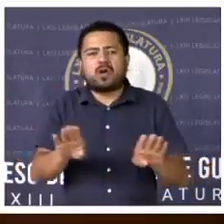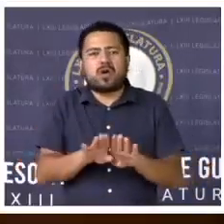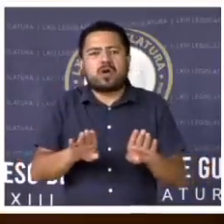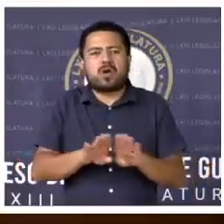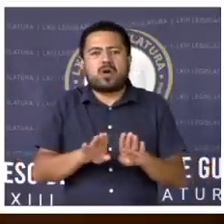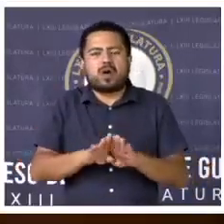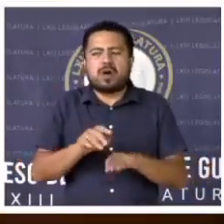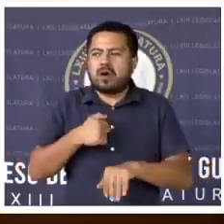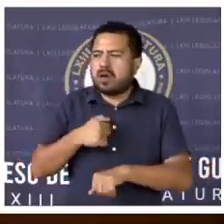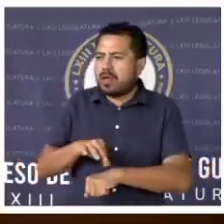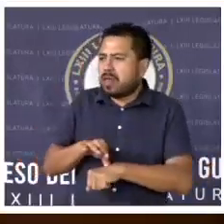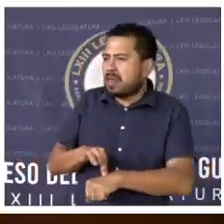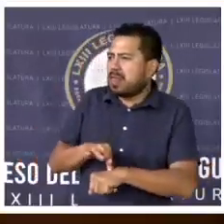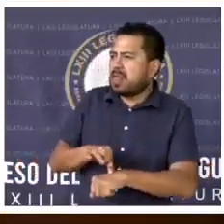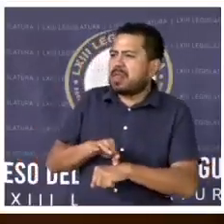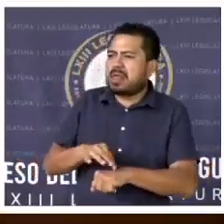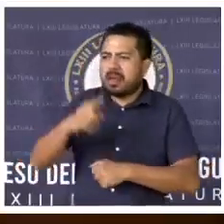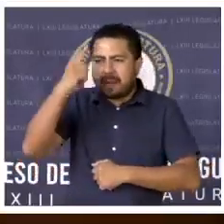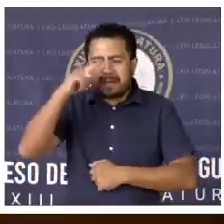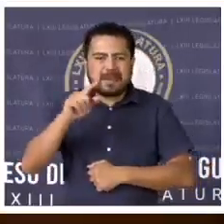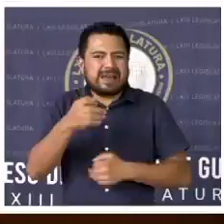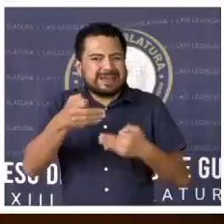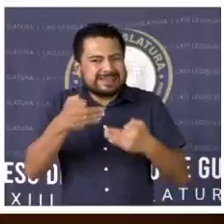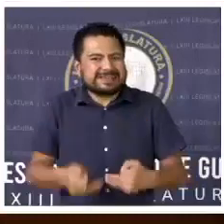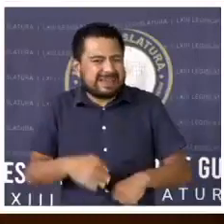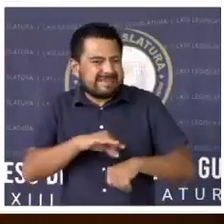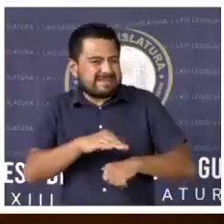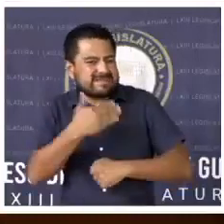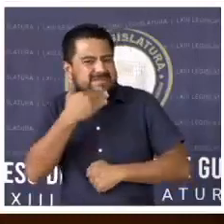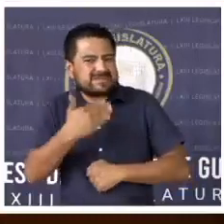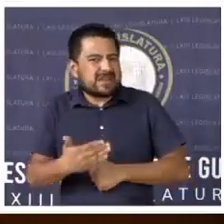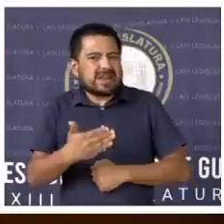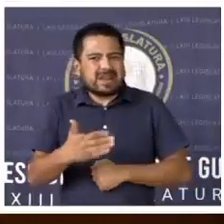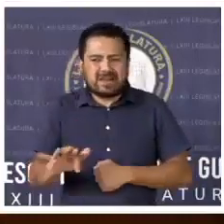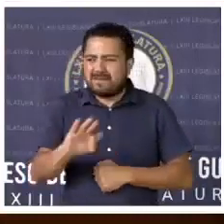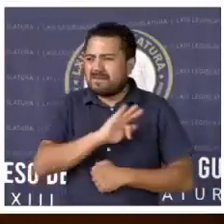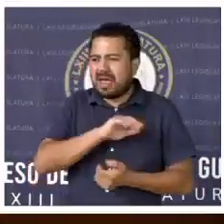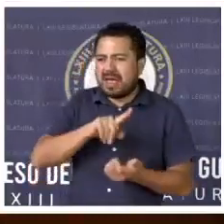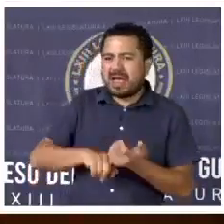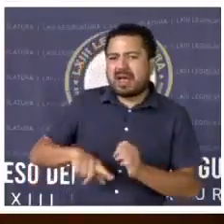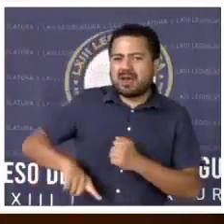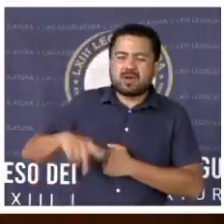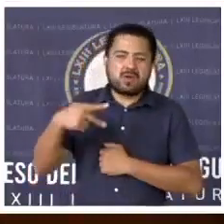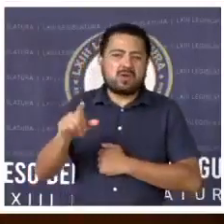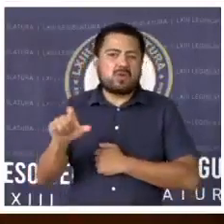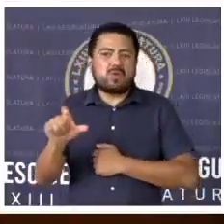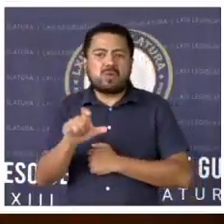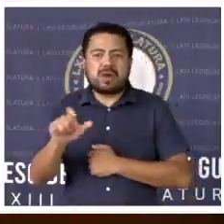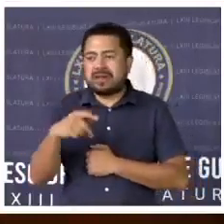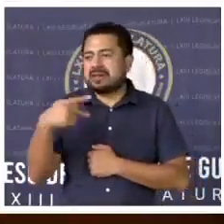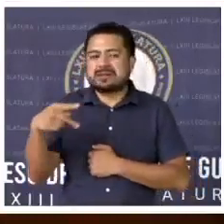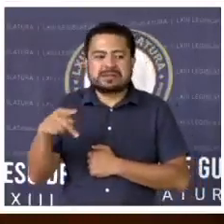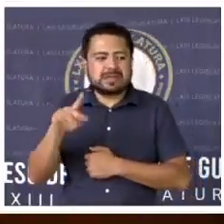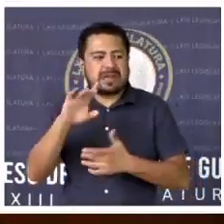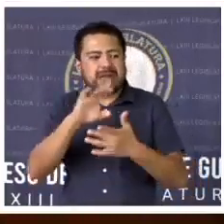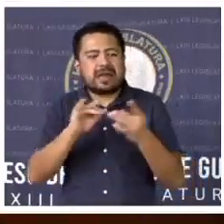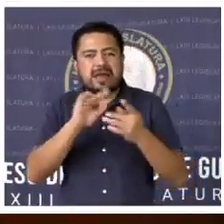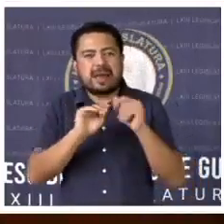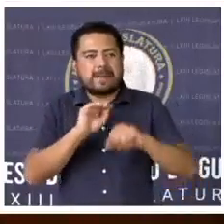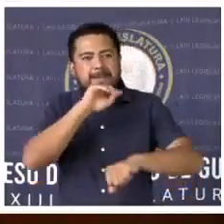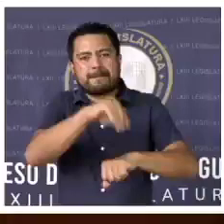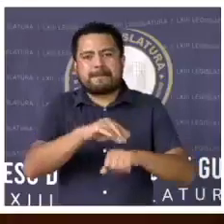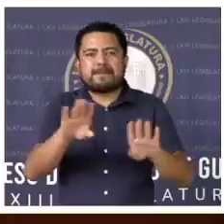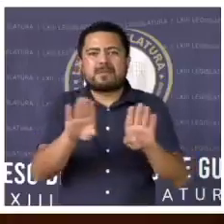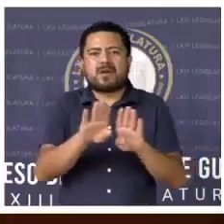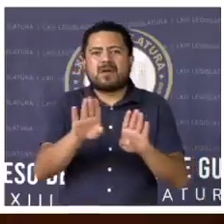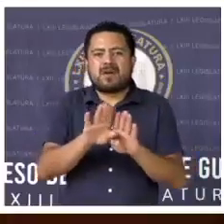testimonial y para dar fe de los actos de autoridad cuando esta pretenda justificar la acción